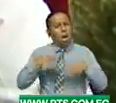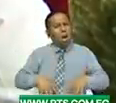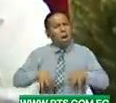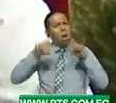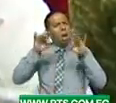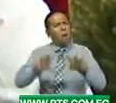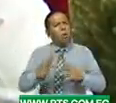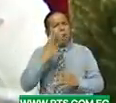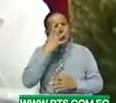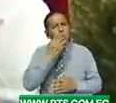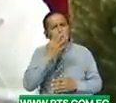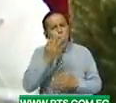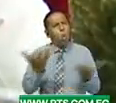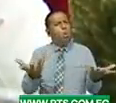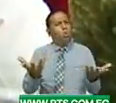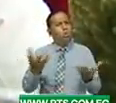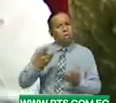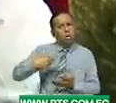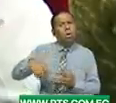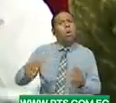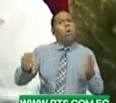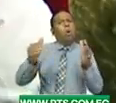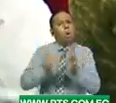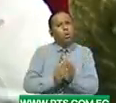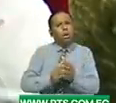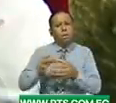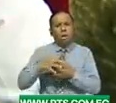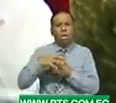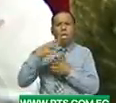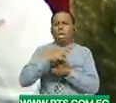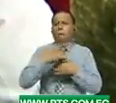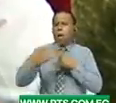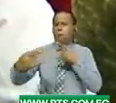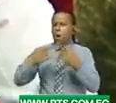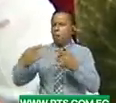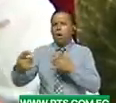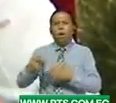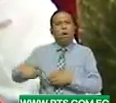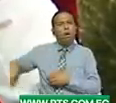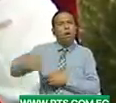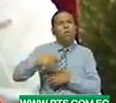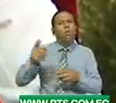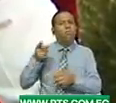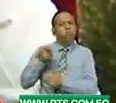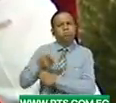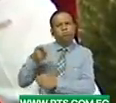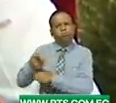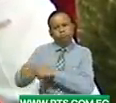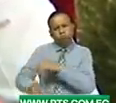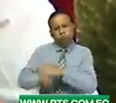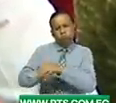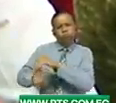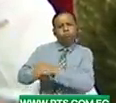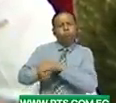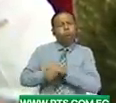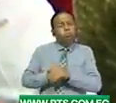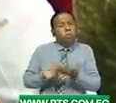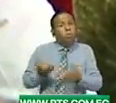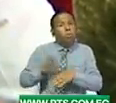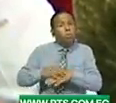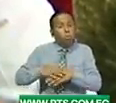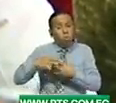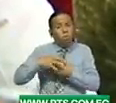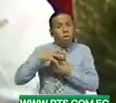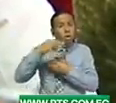donde prácticamente están volviendo a ser retomadas medidas de confinamiento ante el repunte, rebrote